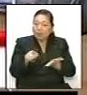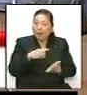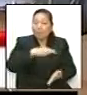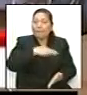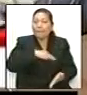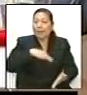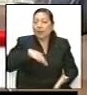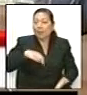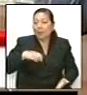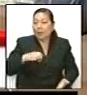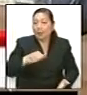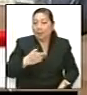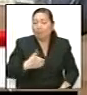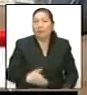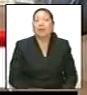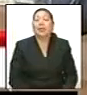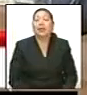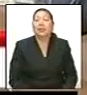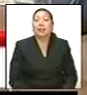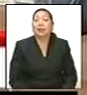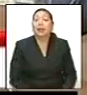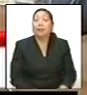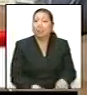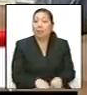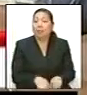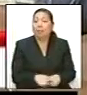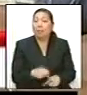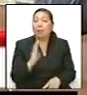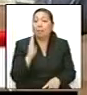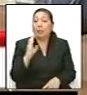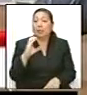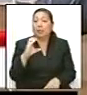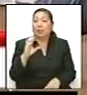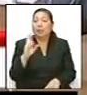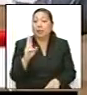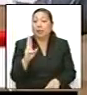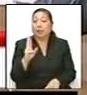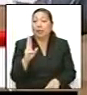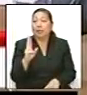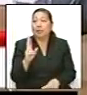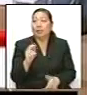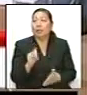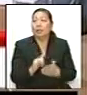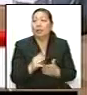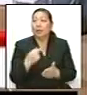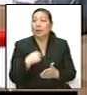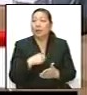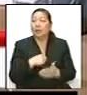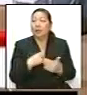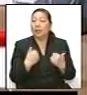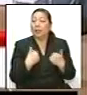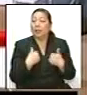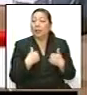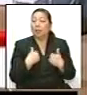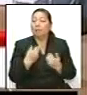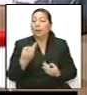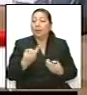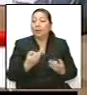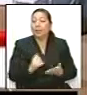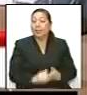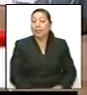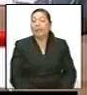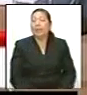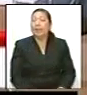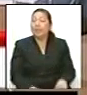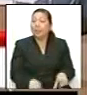Ministerio de Economía y Finanzas y también del Banco Central de Reserva, en el caso de lo que nosotros tenemos los presupuestos correspondientes,